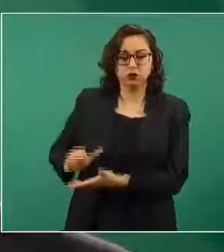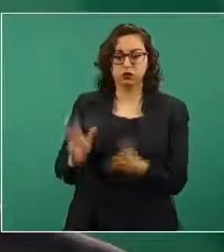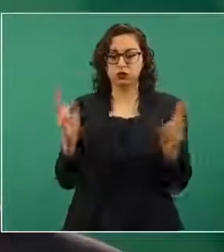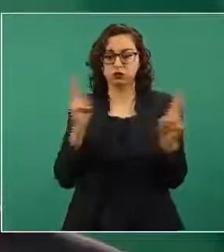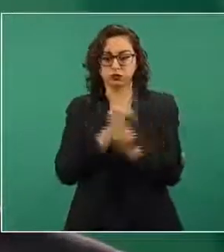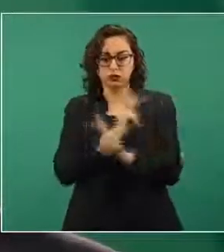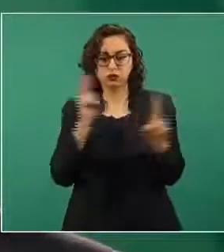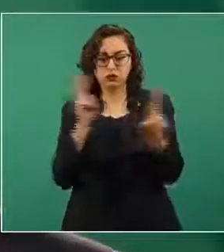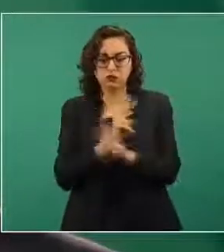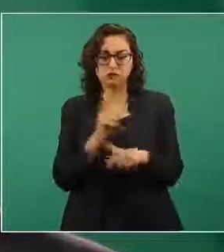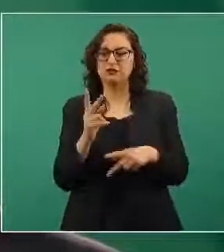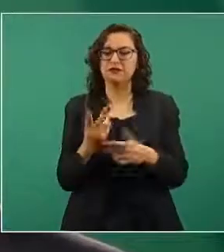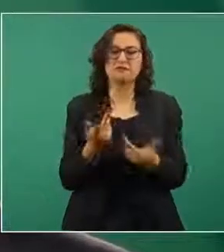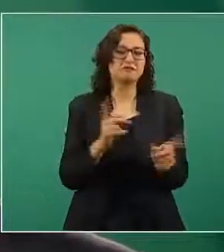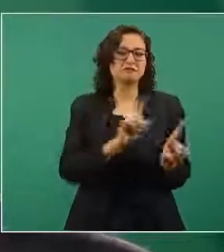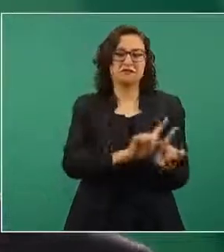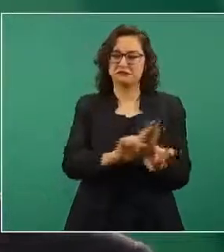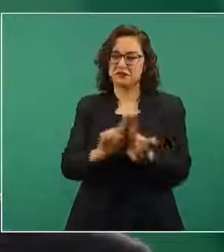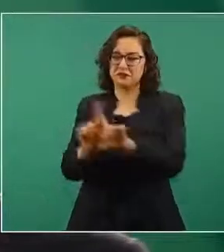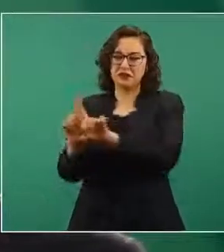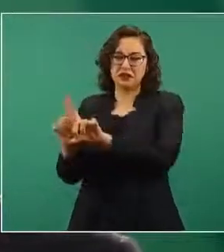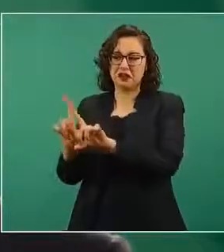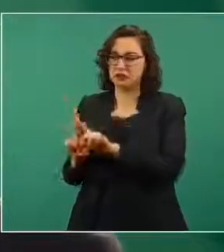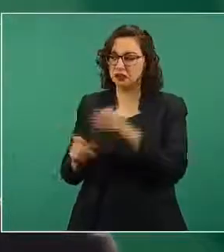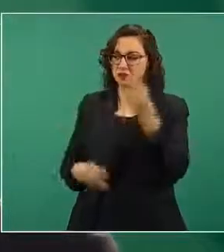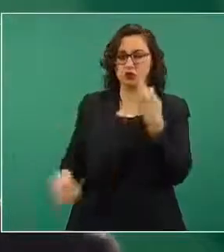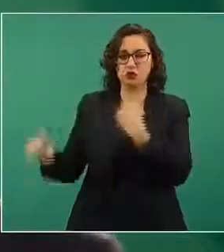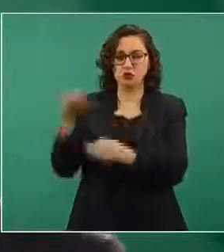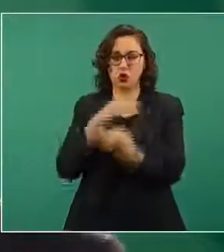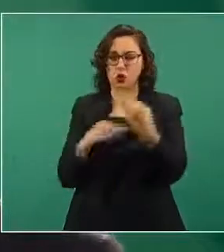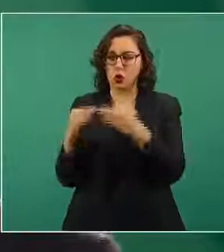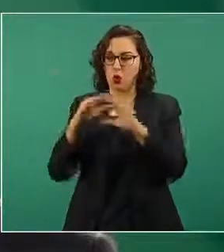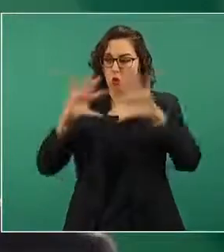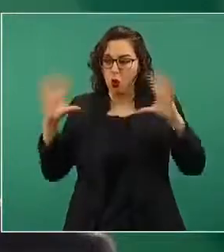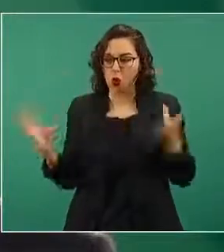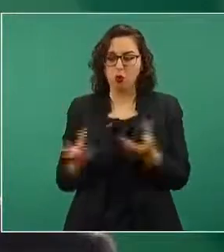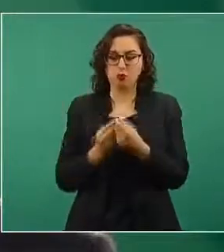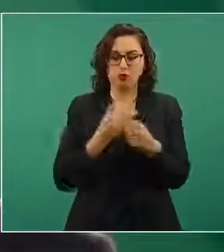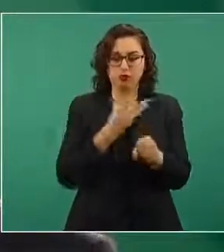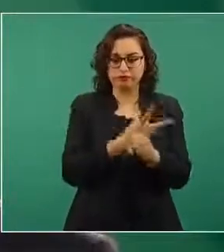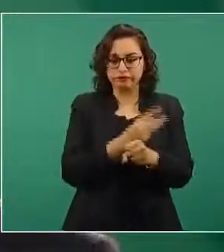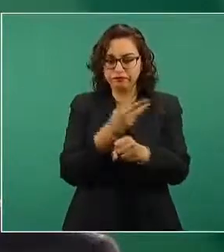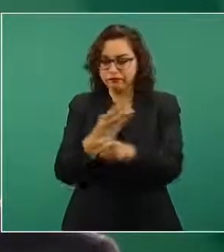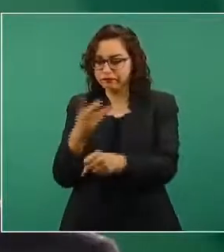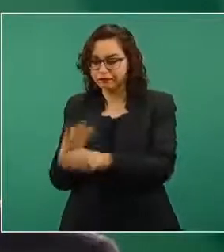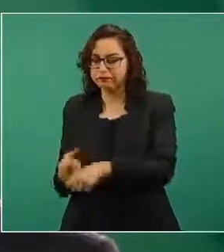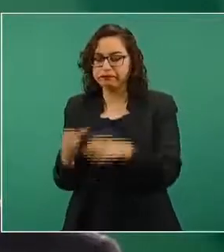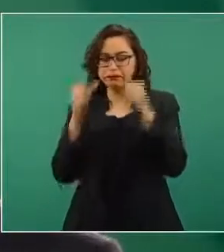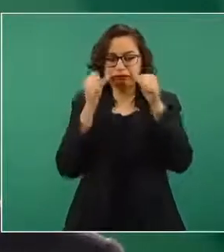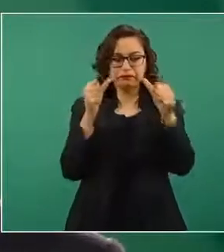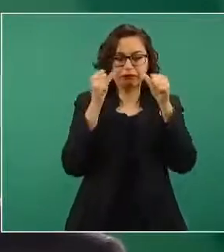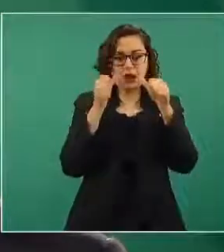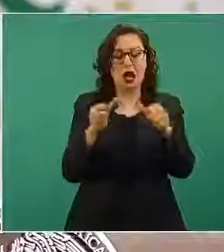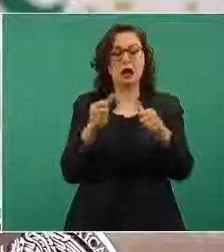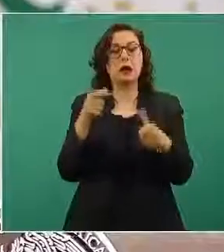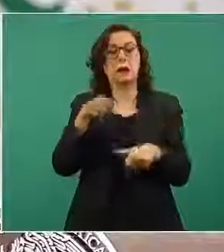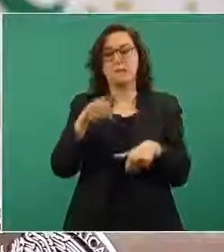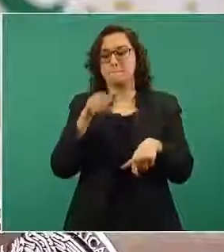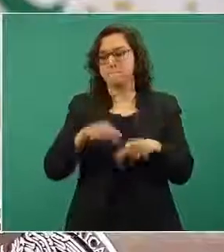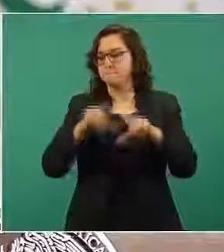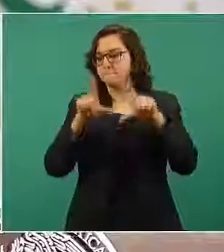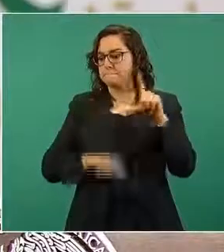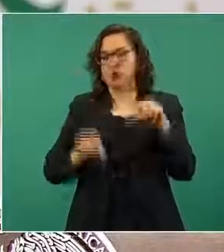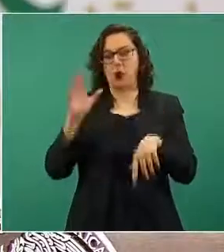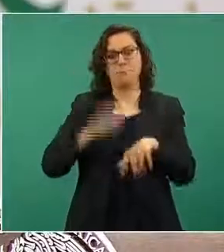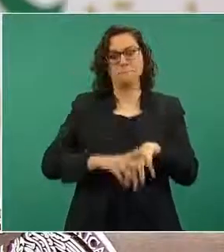auxiliares de diagnóstico, etcétera, etcétera, etcétera. La más amplia reconversión de América, que nos ha permitido tener siempre la